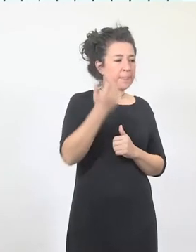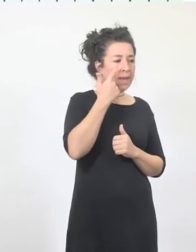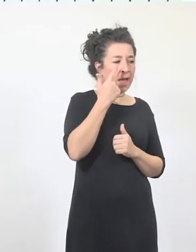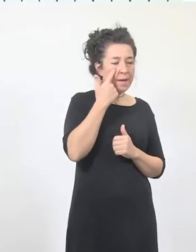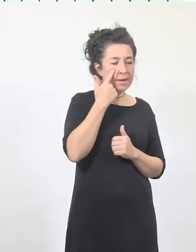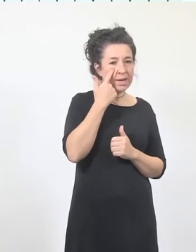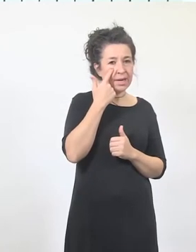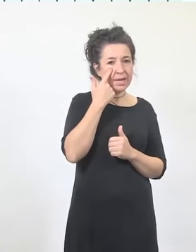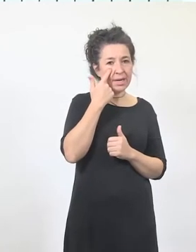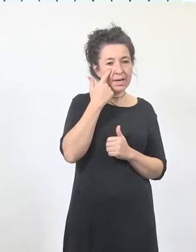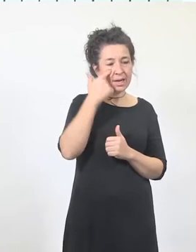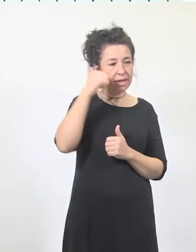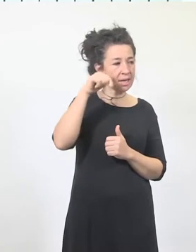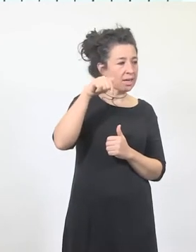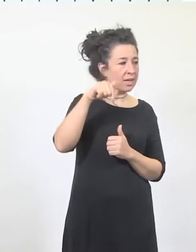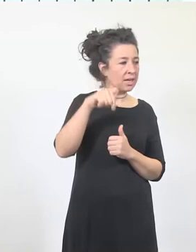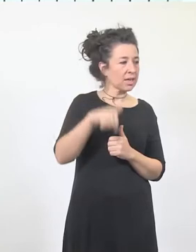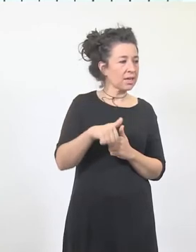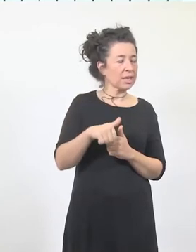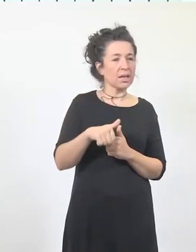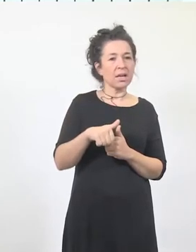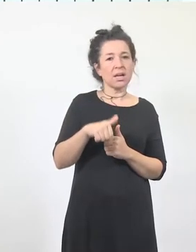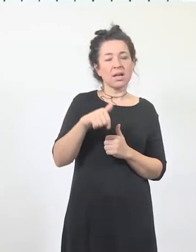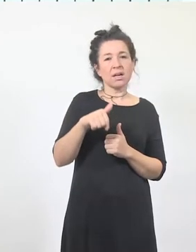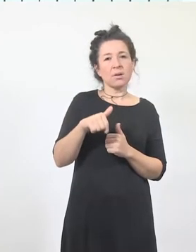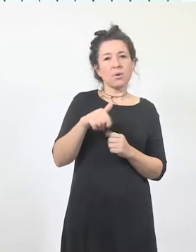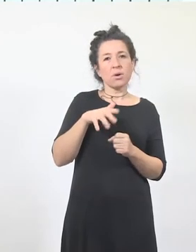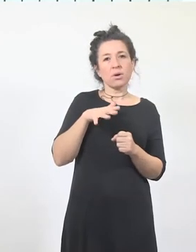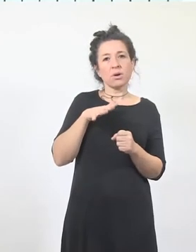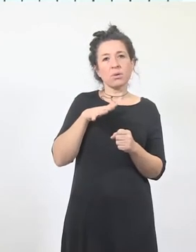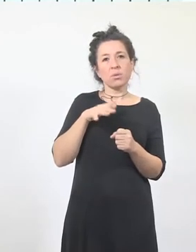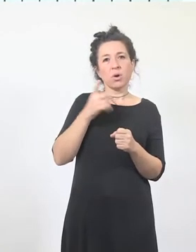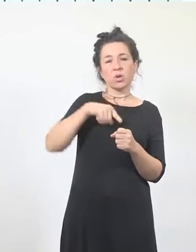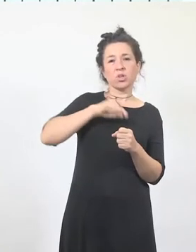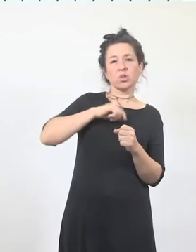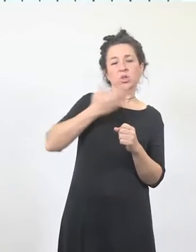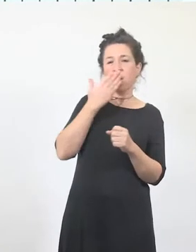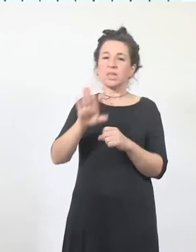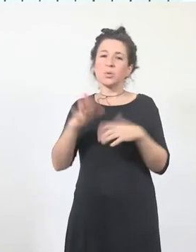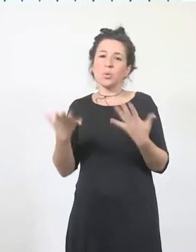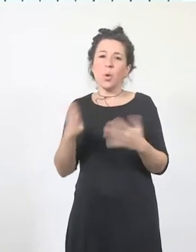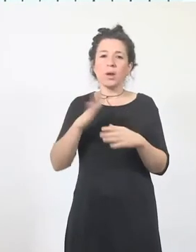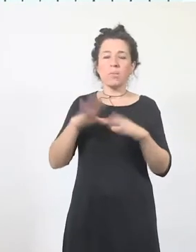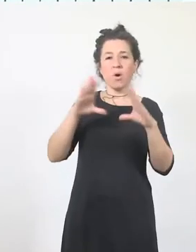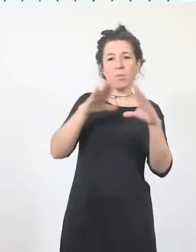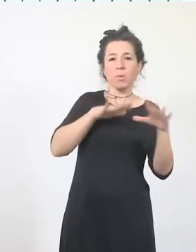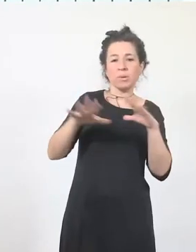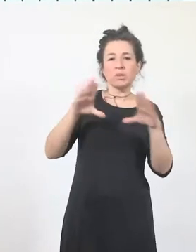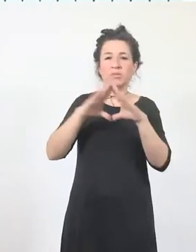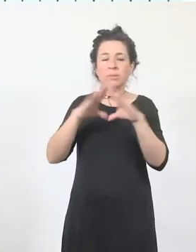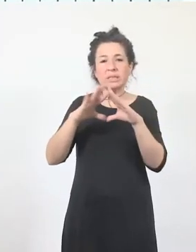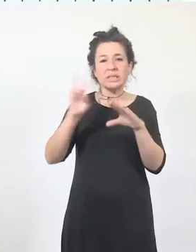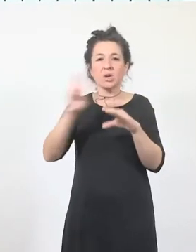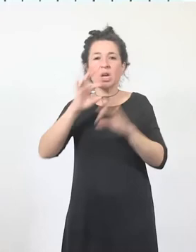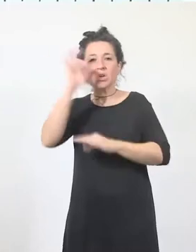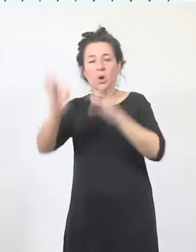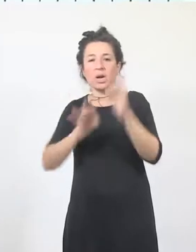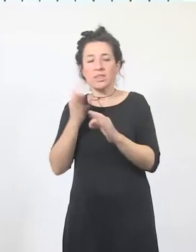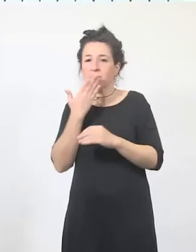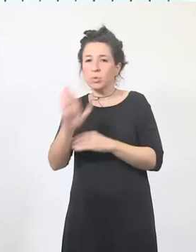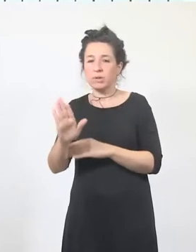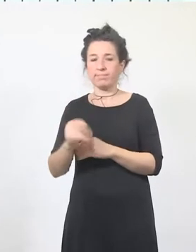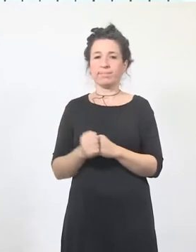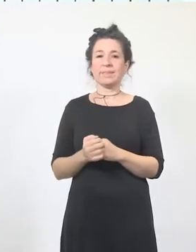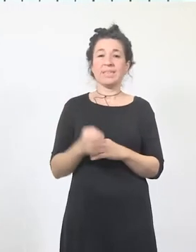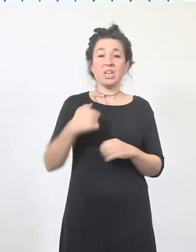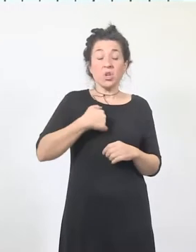estamos teniendo aquí, las feministas y otras organizaciones, hacia vosotras en los últimos años? La verdad que, sobre todo, yo